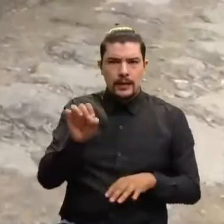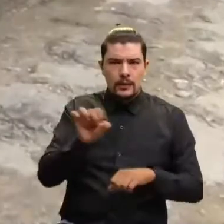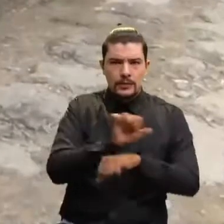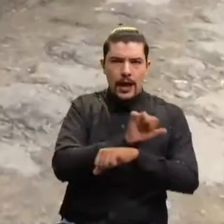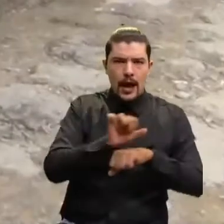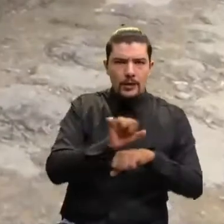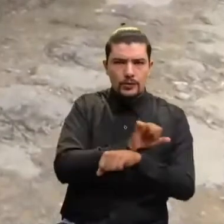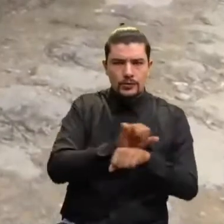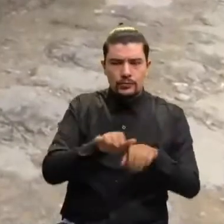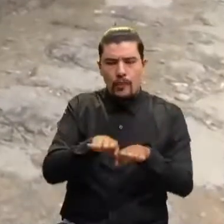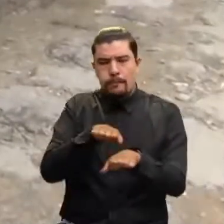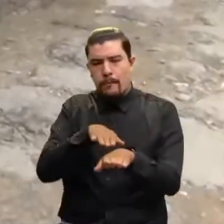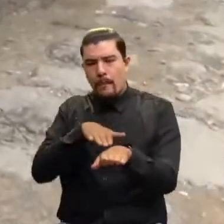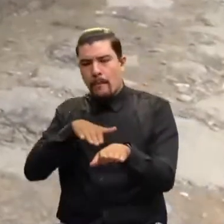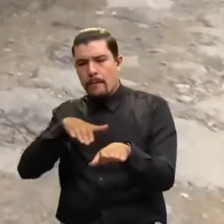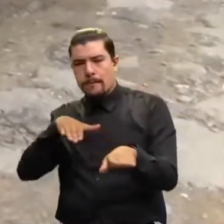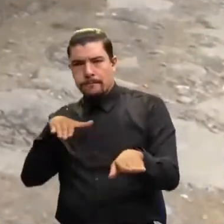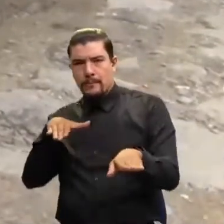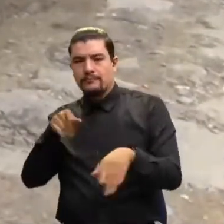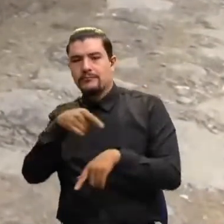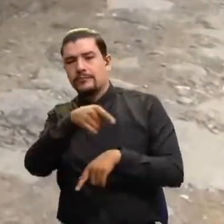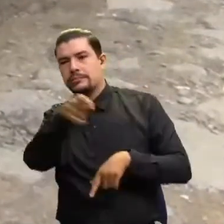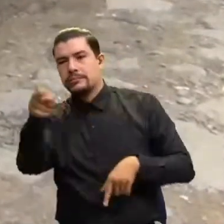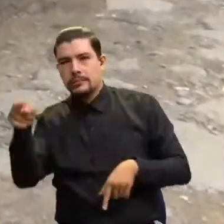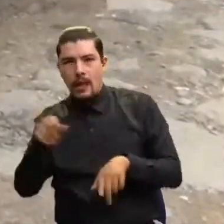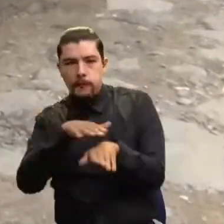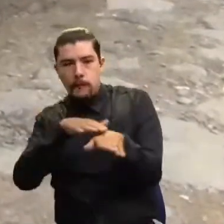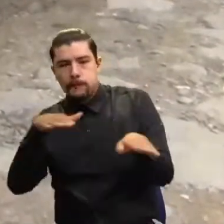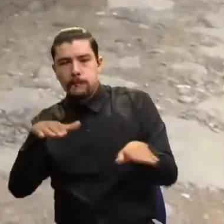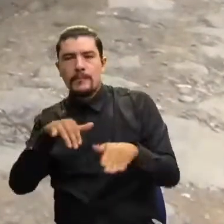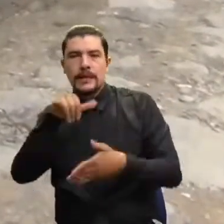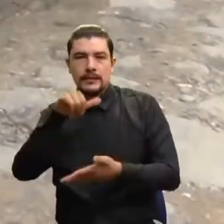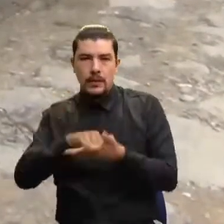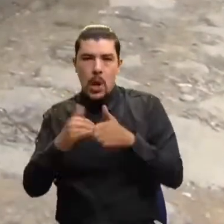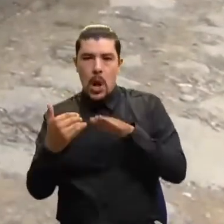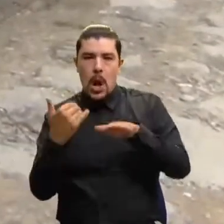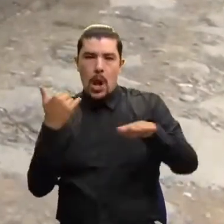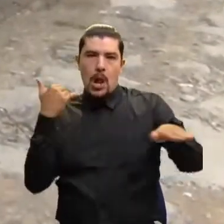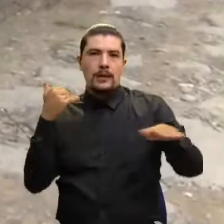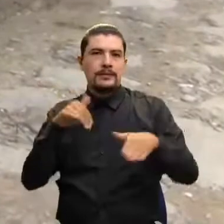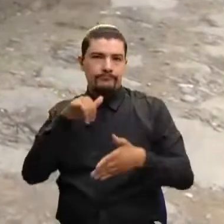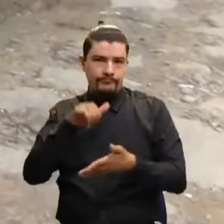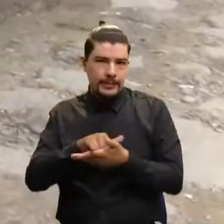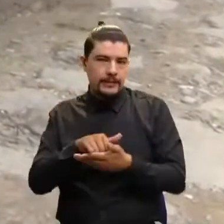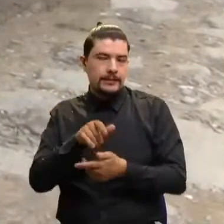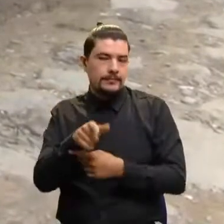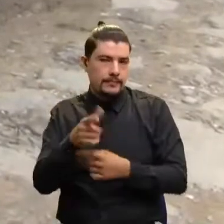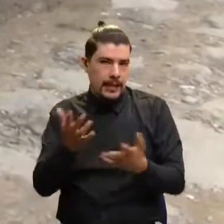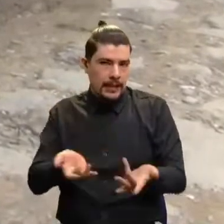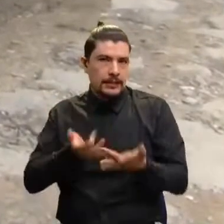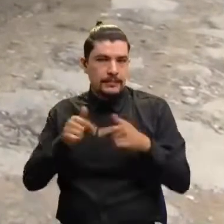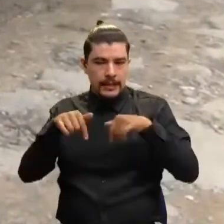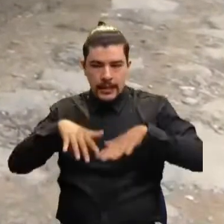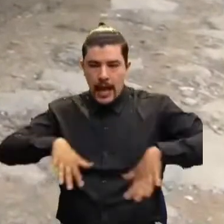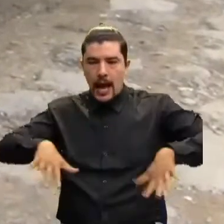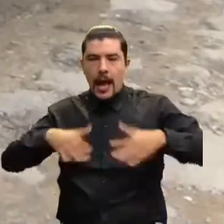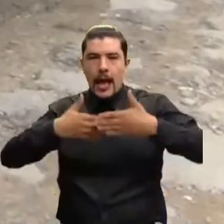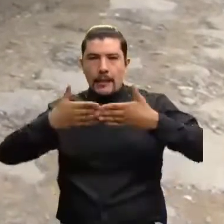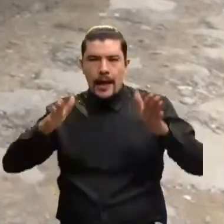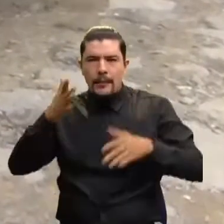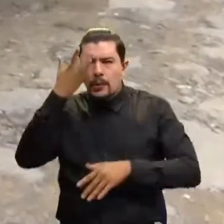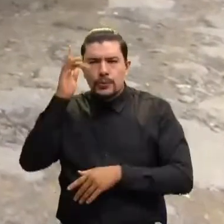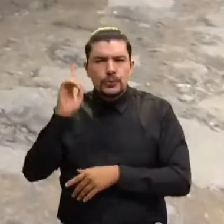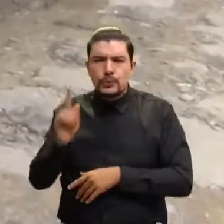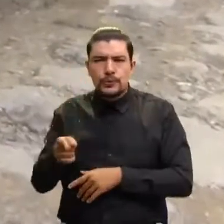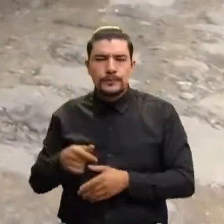parqueados al lado y lado de la vía aquí en el kilómetro 10 de la transversal de El Carare debido a los